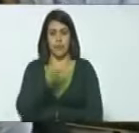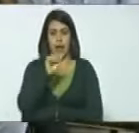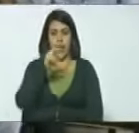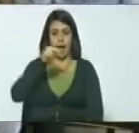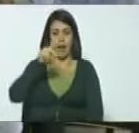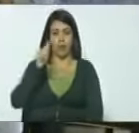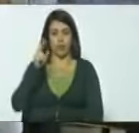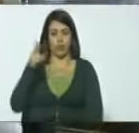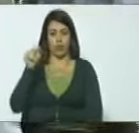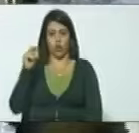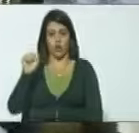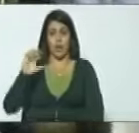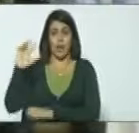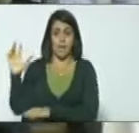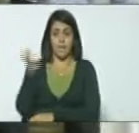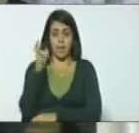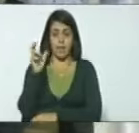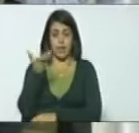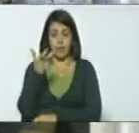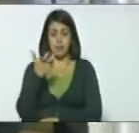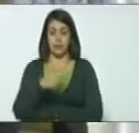Anthony Castro, pitcher.